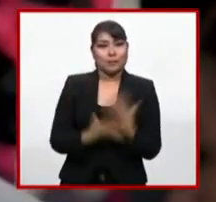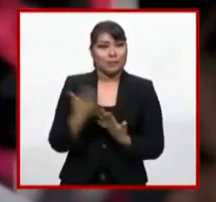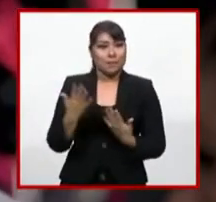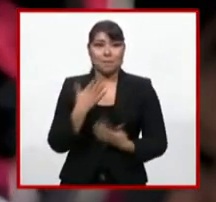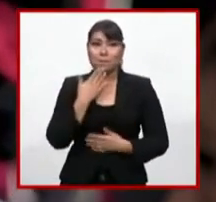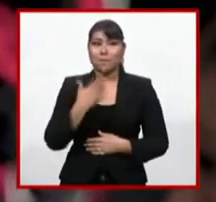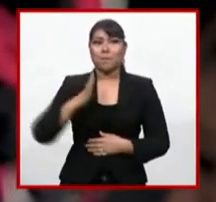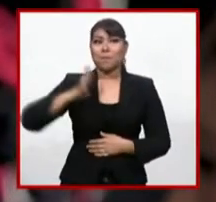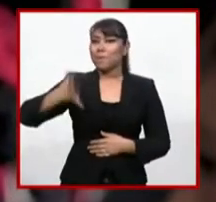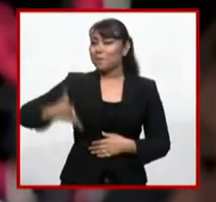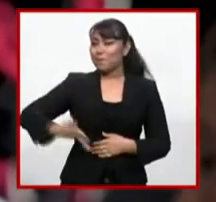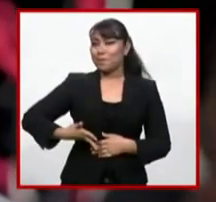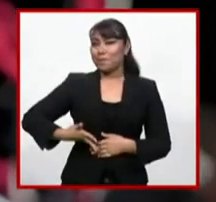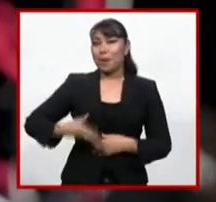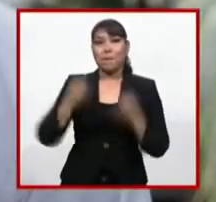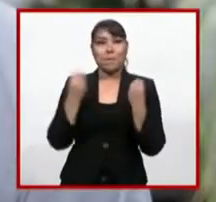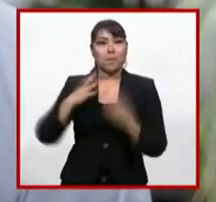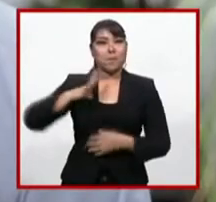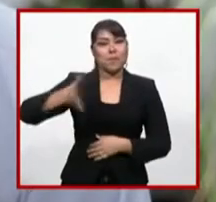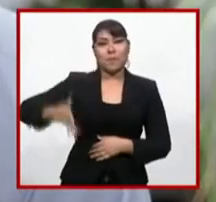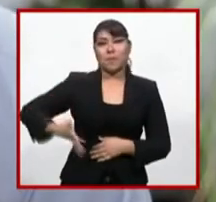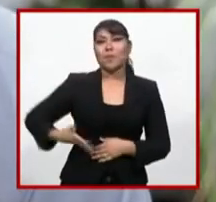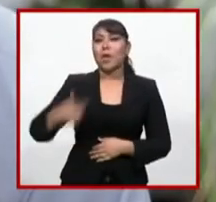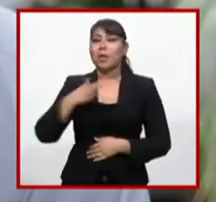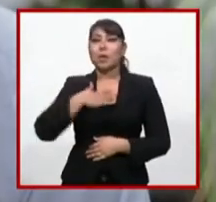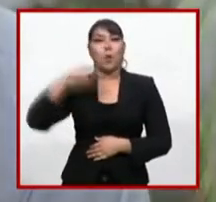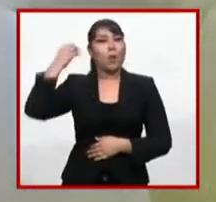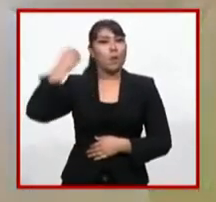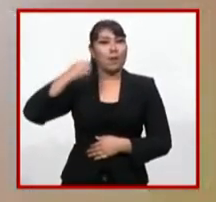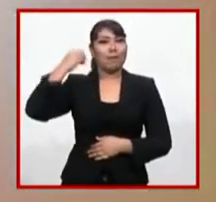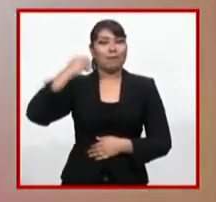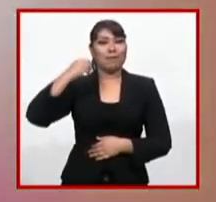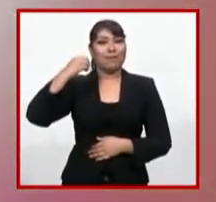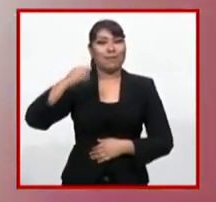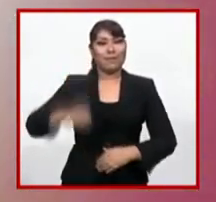ser. Pero sobre todo, muy orgulloso de ser oaxaqueño.